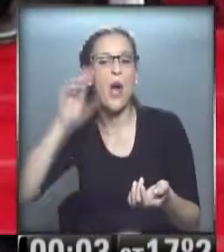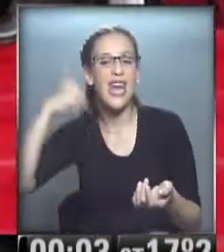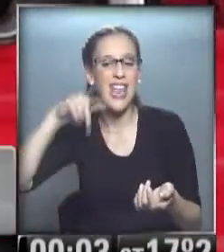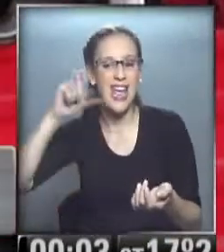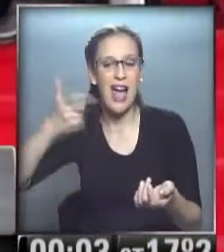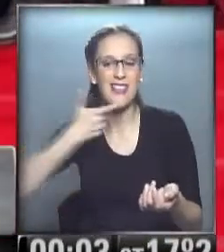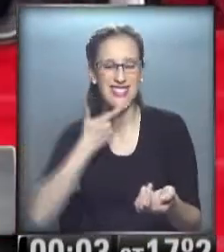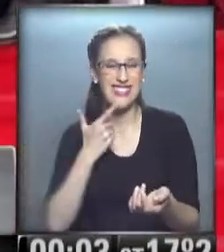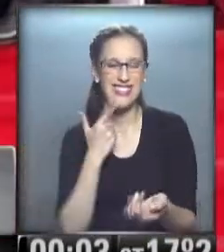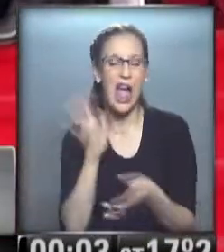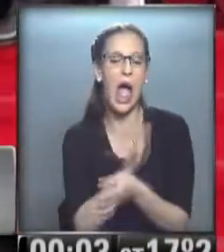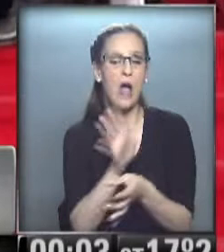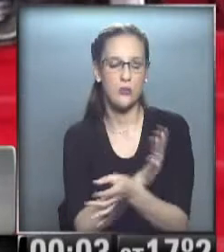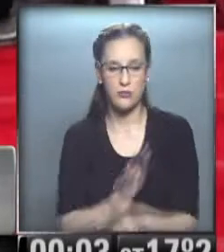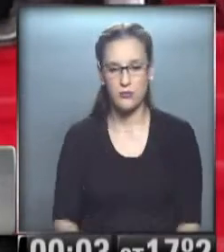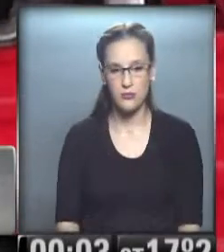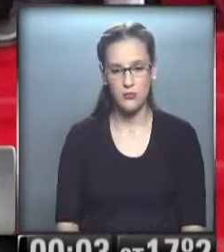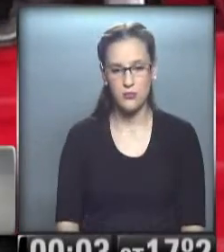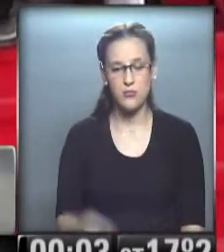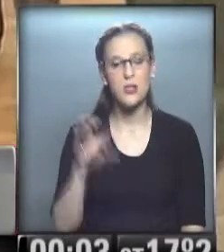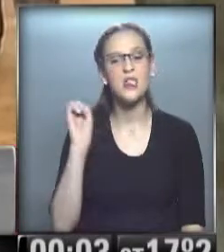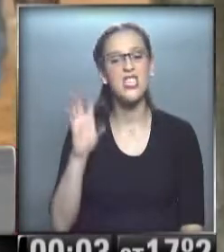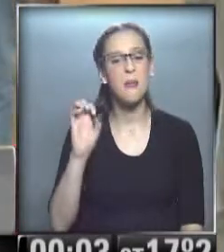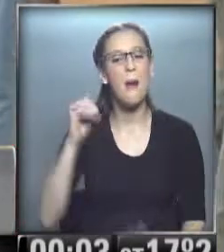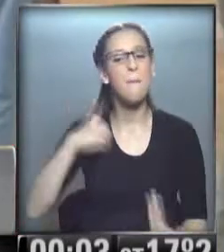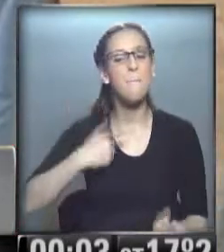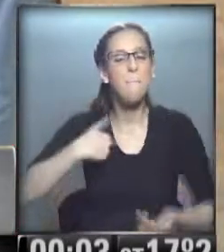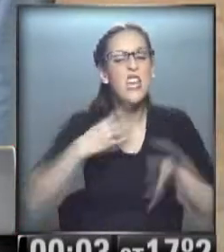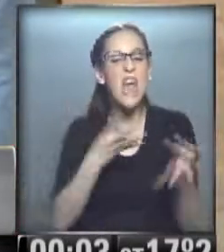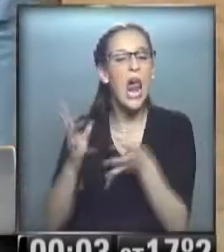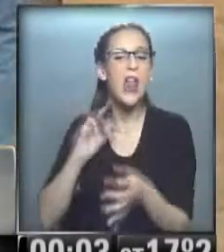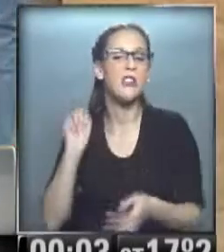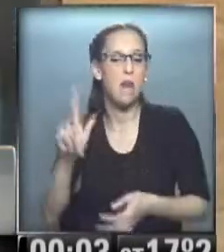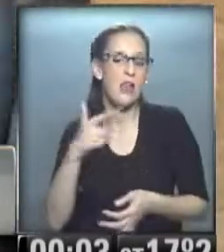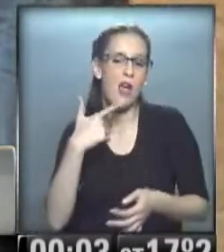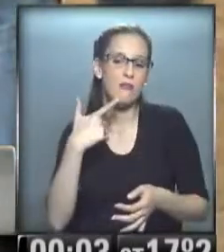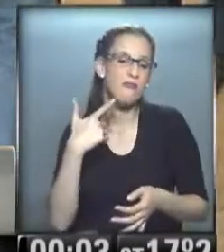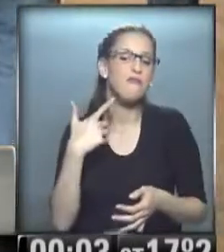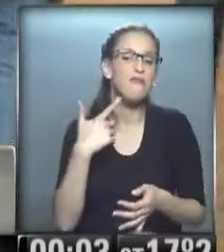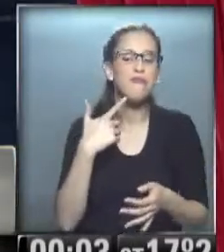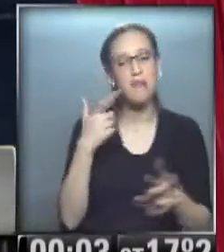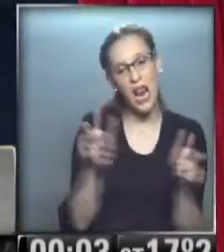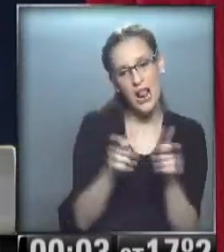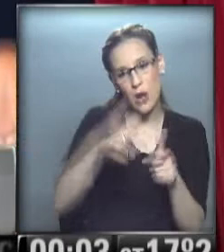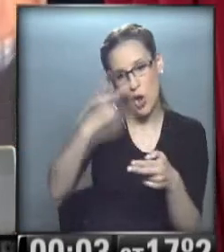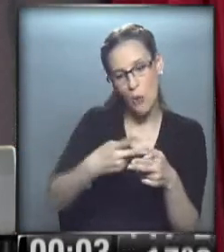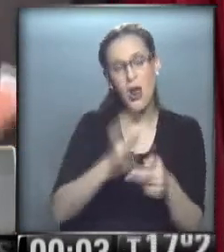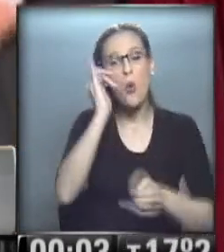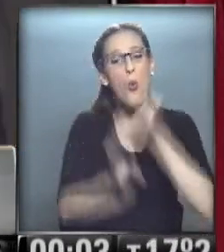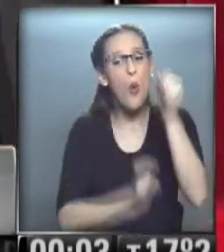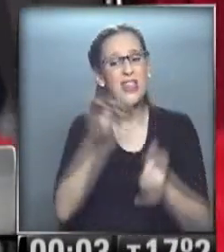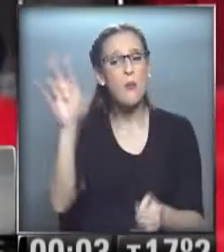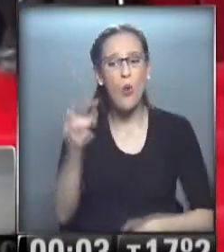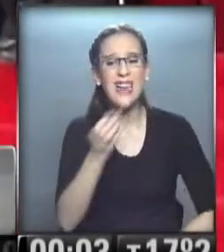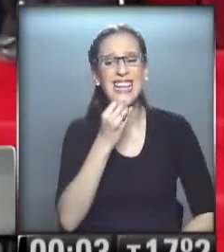Presentó un libro que es Mi Guerra de España, el libro de Mica Echeverri. Un libro que relata el testimonio de una mujer